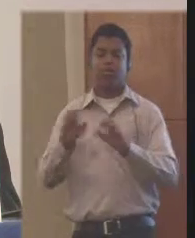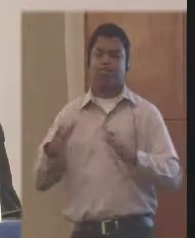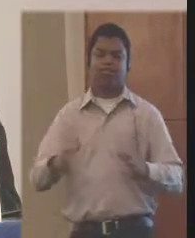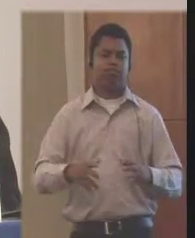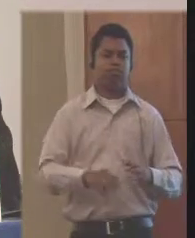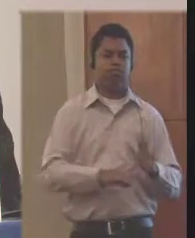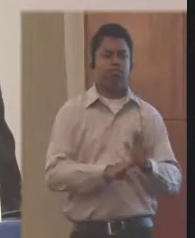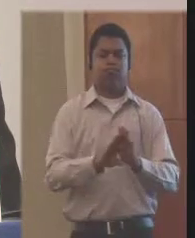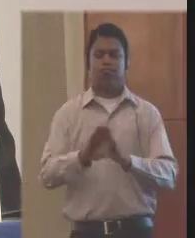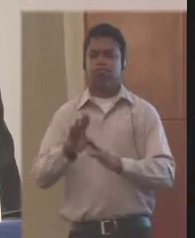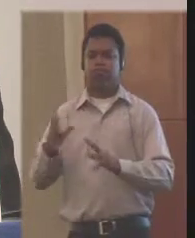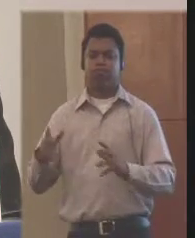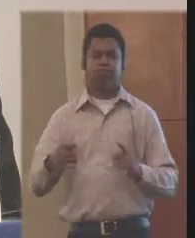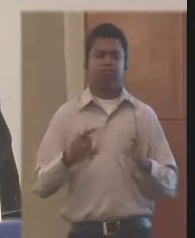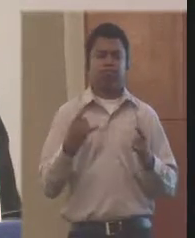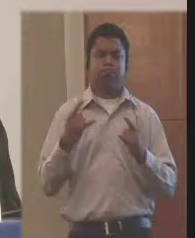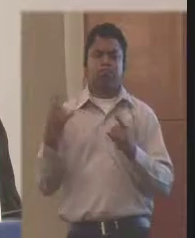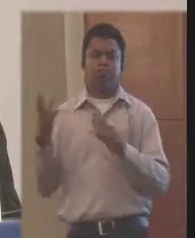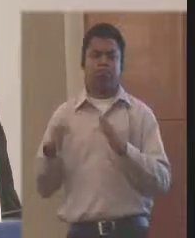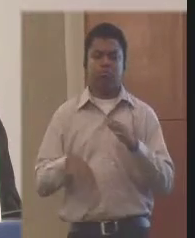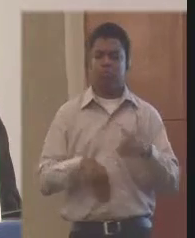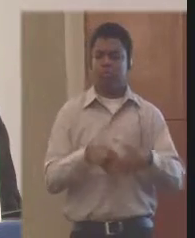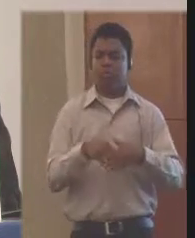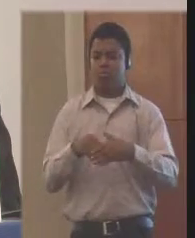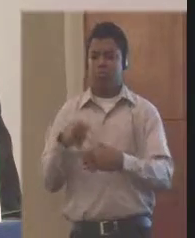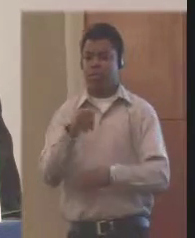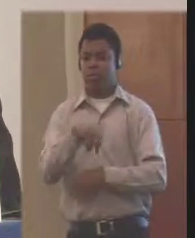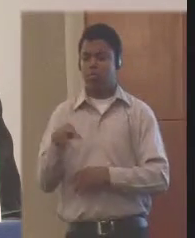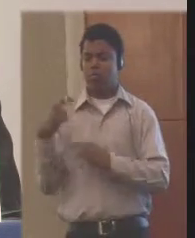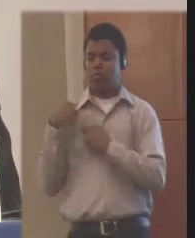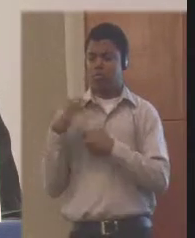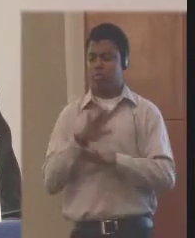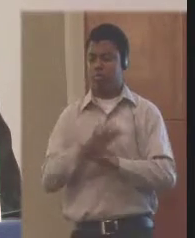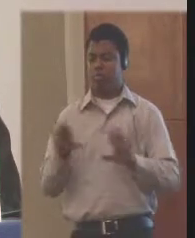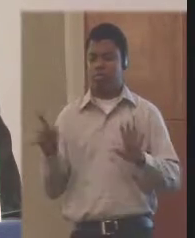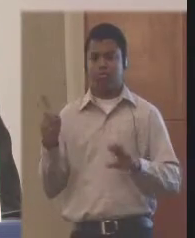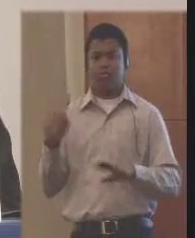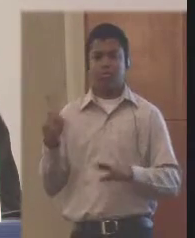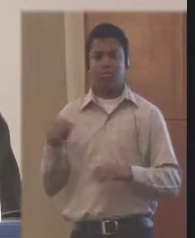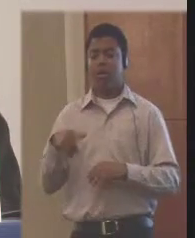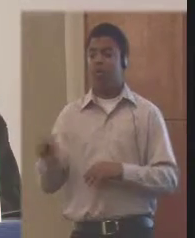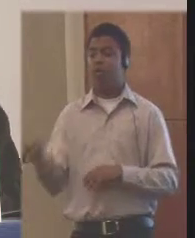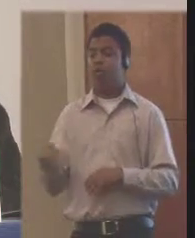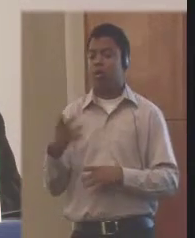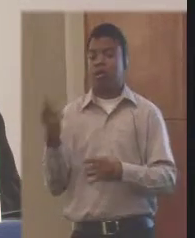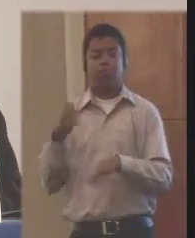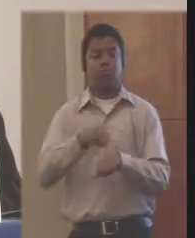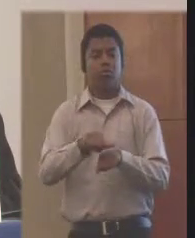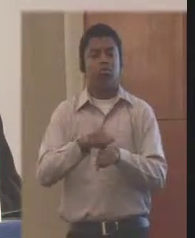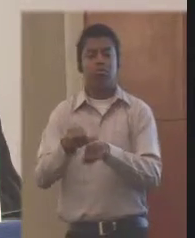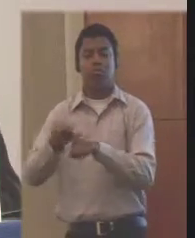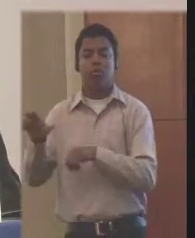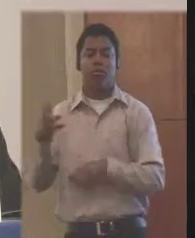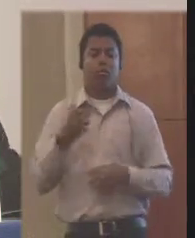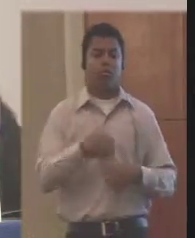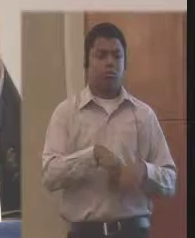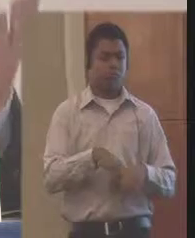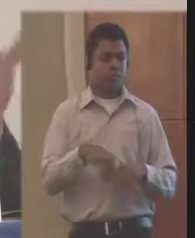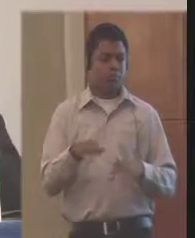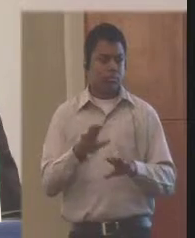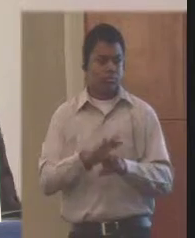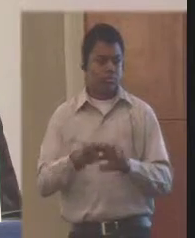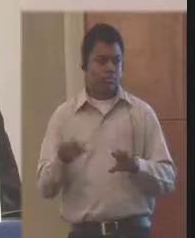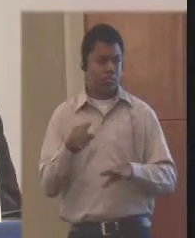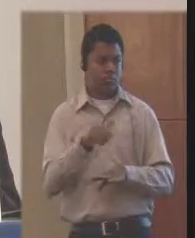las personas que tienen capacidad de contratación de consultoras y de grandes empresas, sino esto es un trabajo de la sociedad completa. Nos